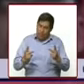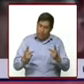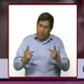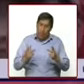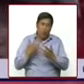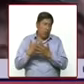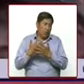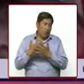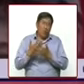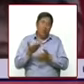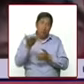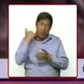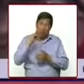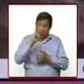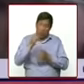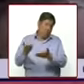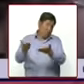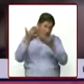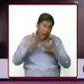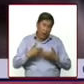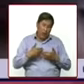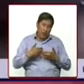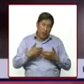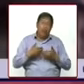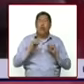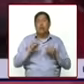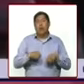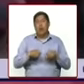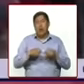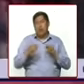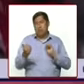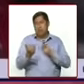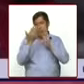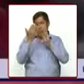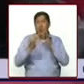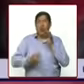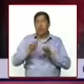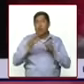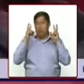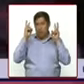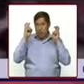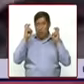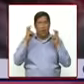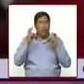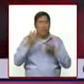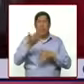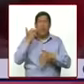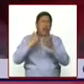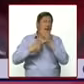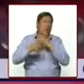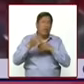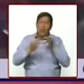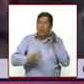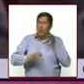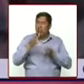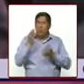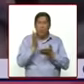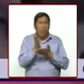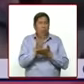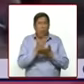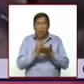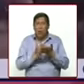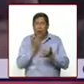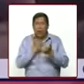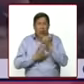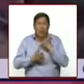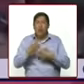y el miércoles fue trasladado a La Paz para que al día siguiente asista a la audiencia del juicio por el denominado caso 1, que juzga parte de los hechos de la